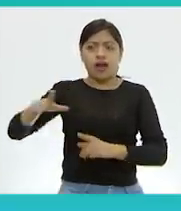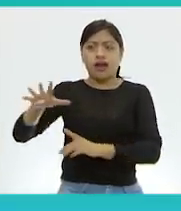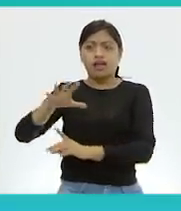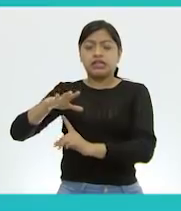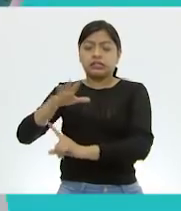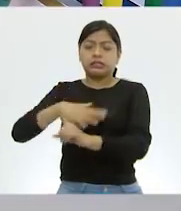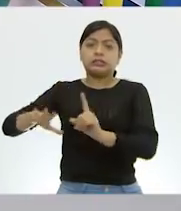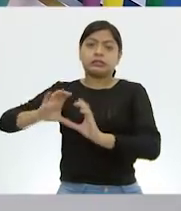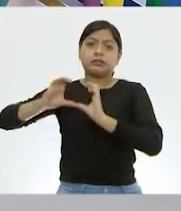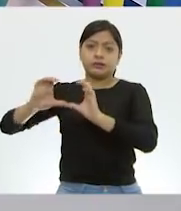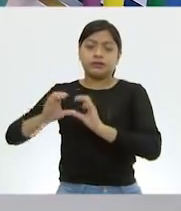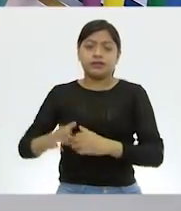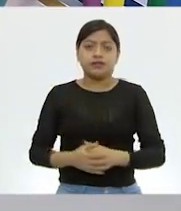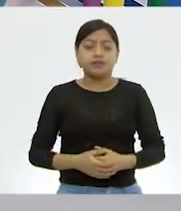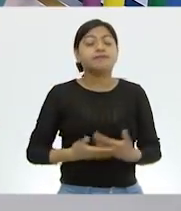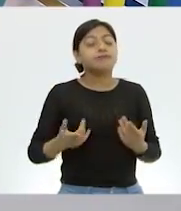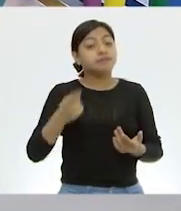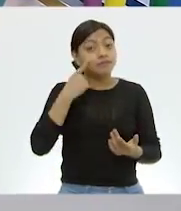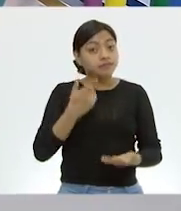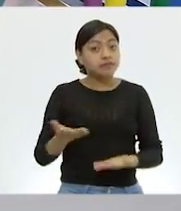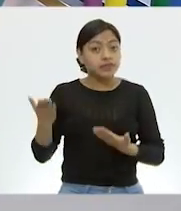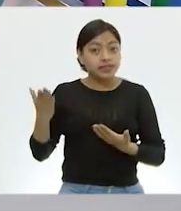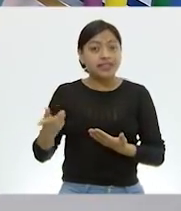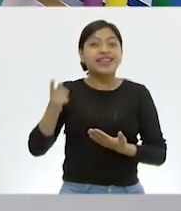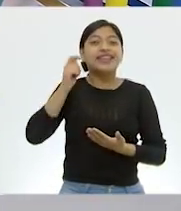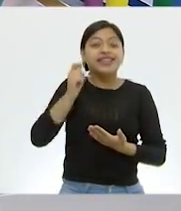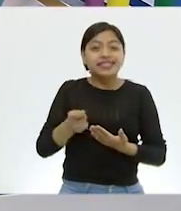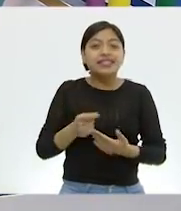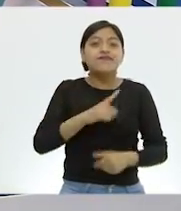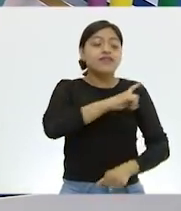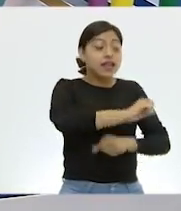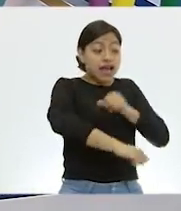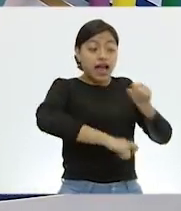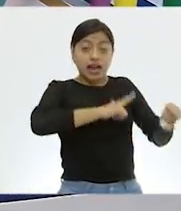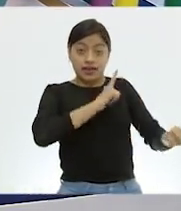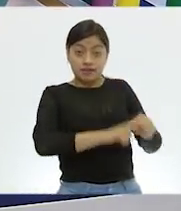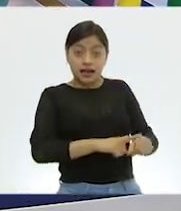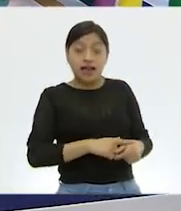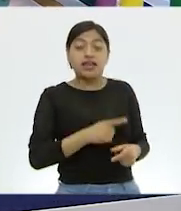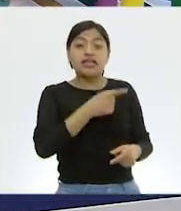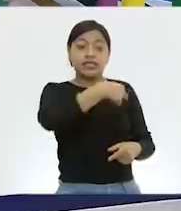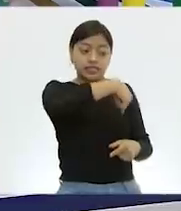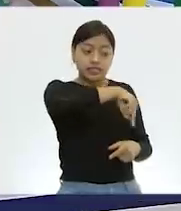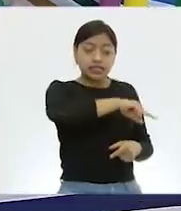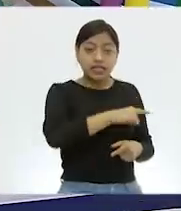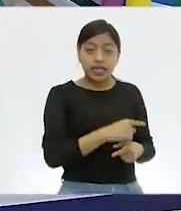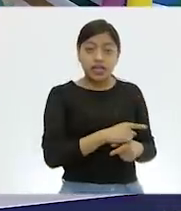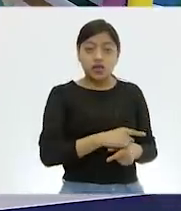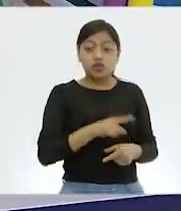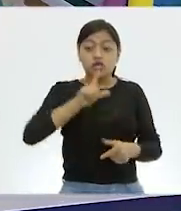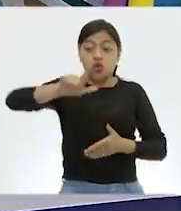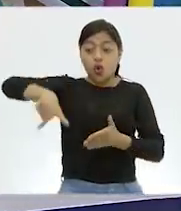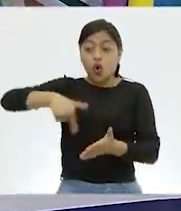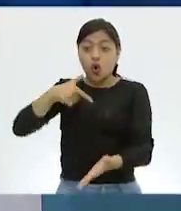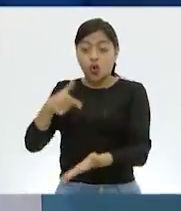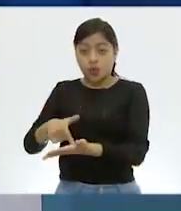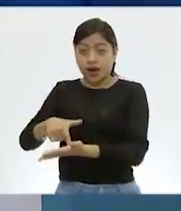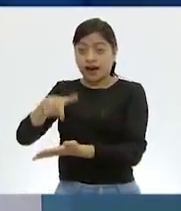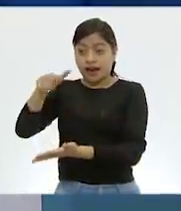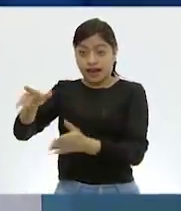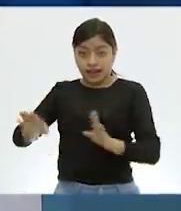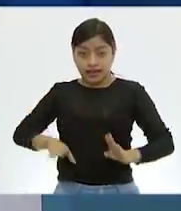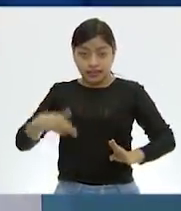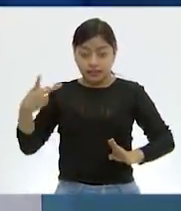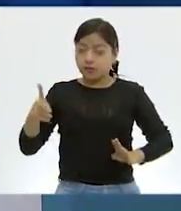ecosistemas. Como pudimos ver, se conocen como especies invasoras aquellas que no son nativas de un país o una